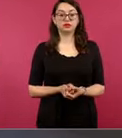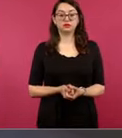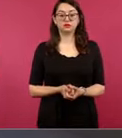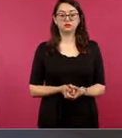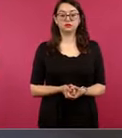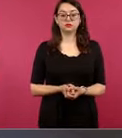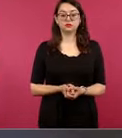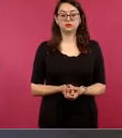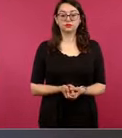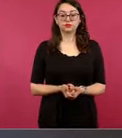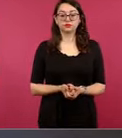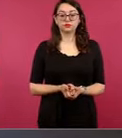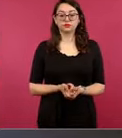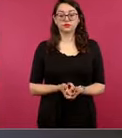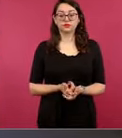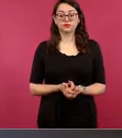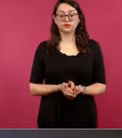No.